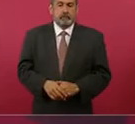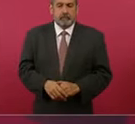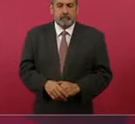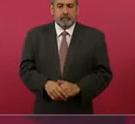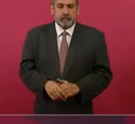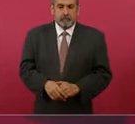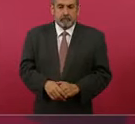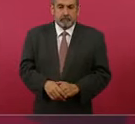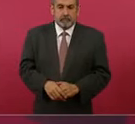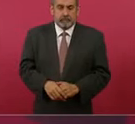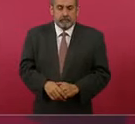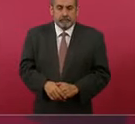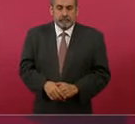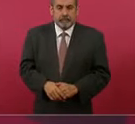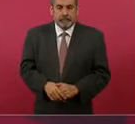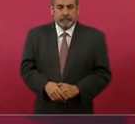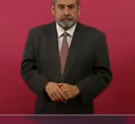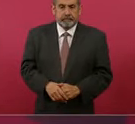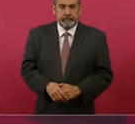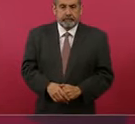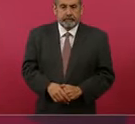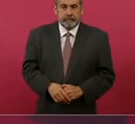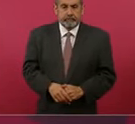no es que